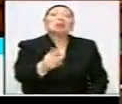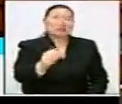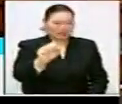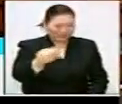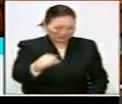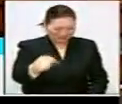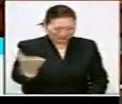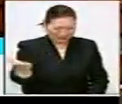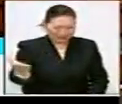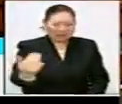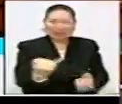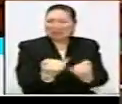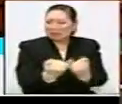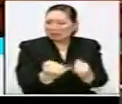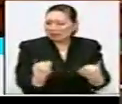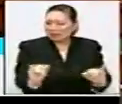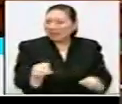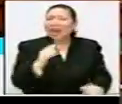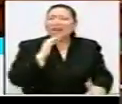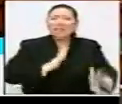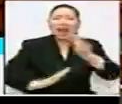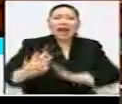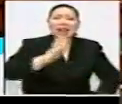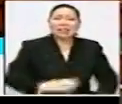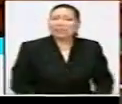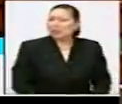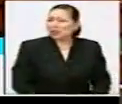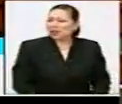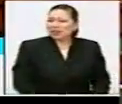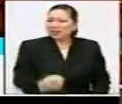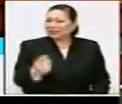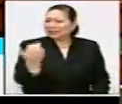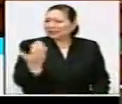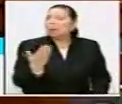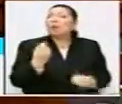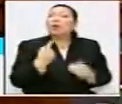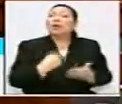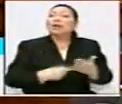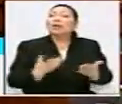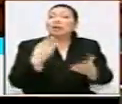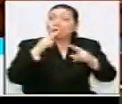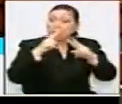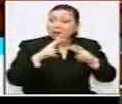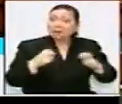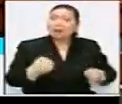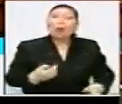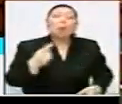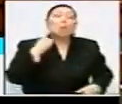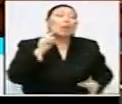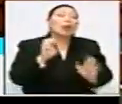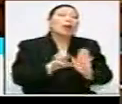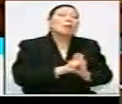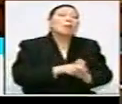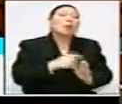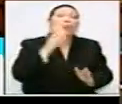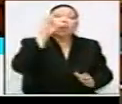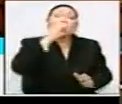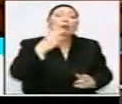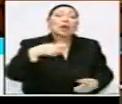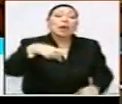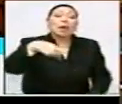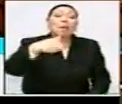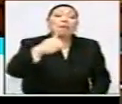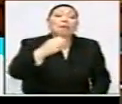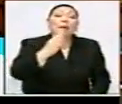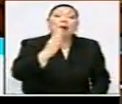que no, que es independiente. Falso, señores. Si fuera así, ¿por qué no se le investigaba a Pablo Sánchez? ¿Aquí no lo han vinculado también a